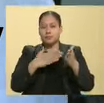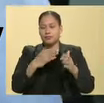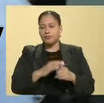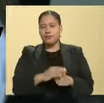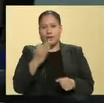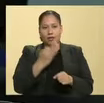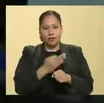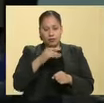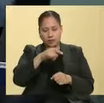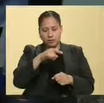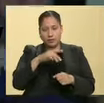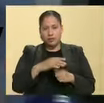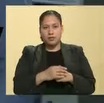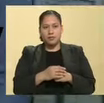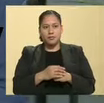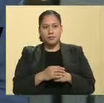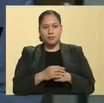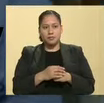tenemos aquí...